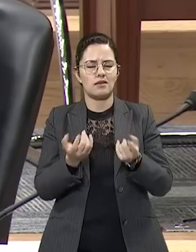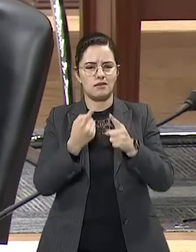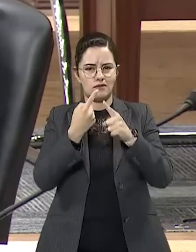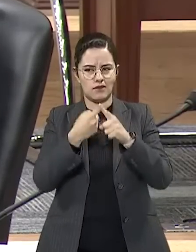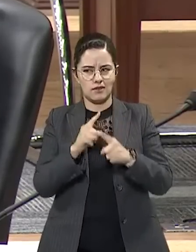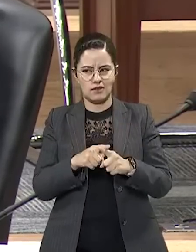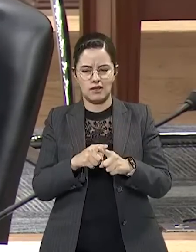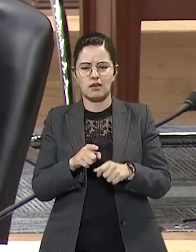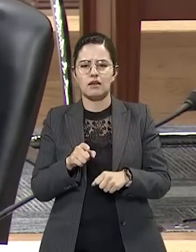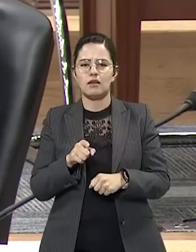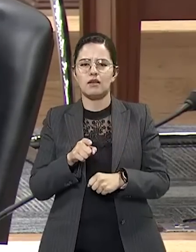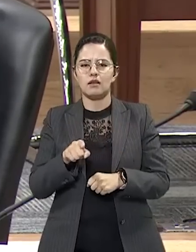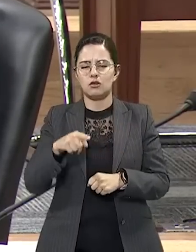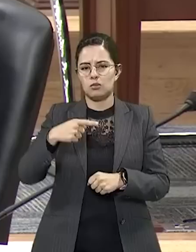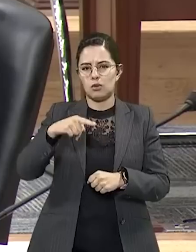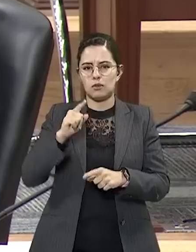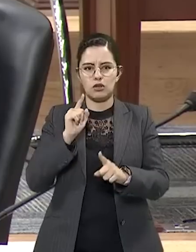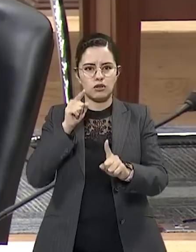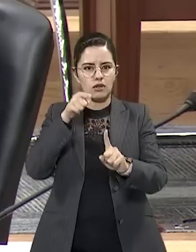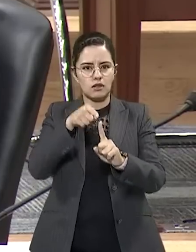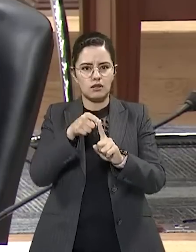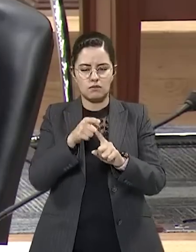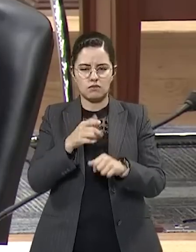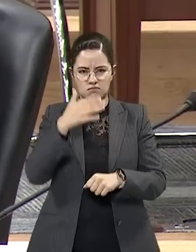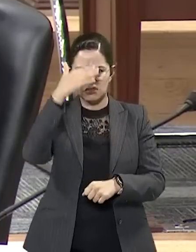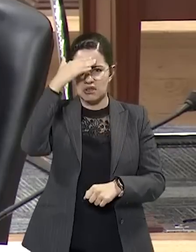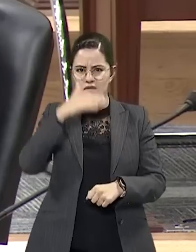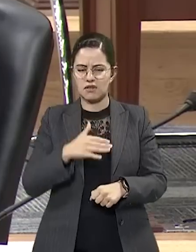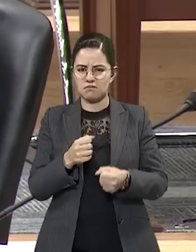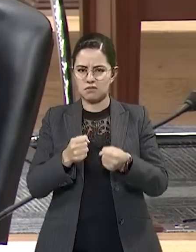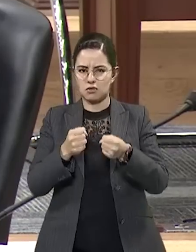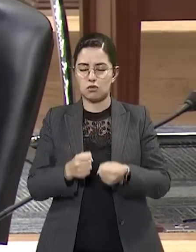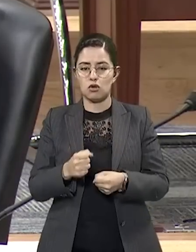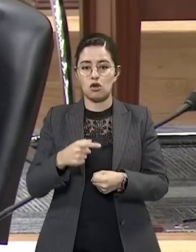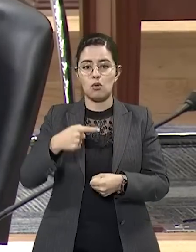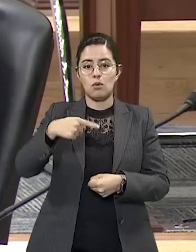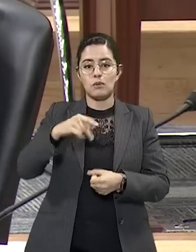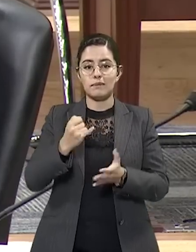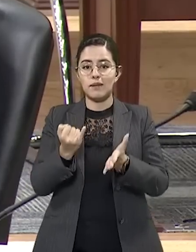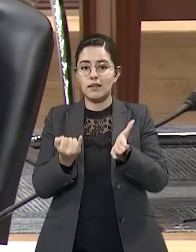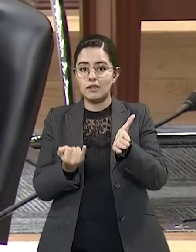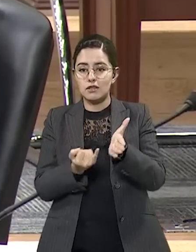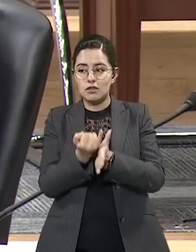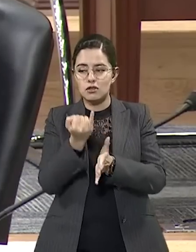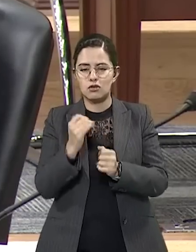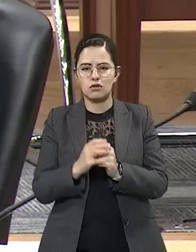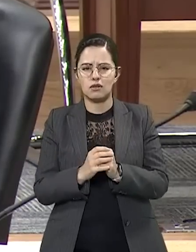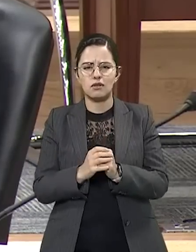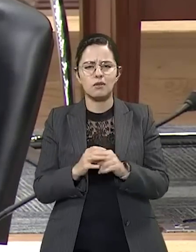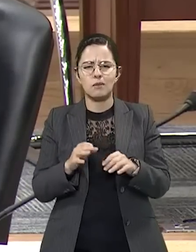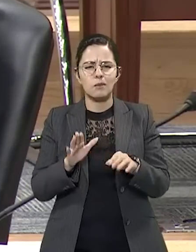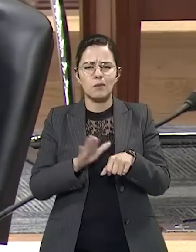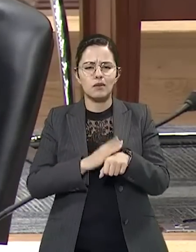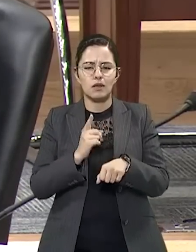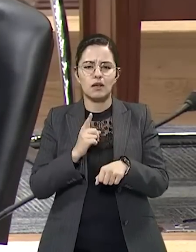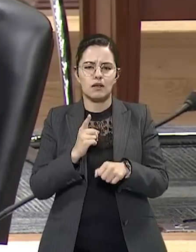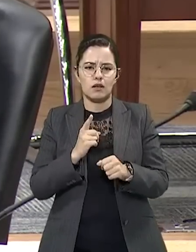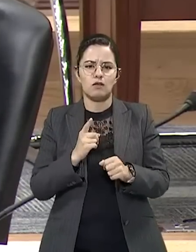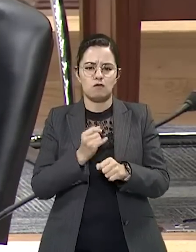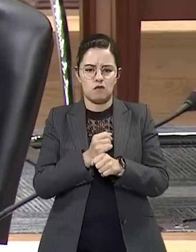de certeza y objetividad sus decisiones son adoptadas a partir de información puntual